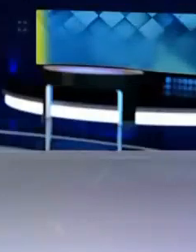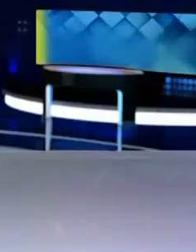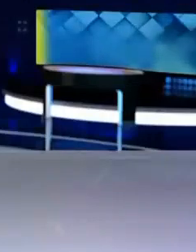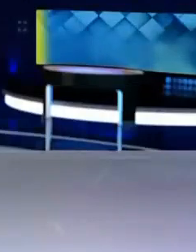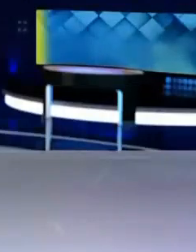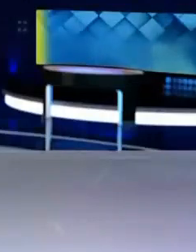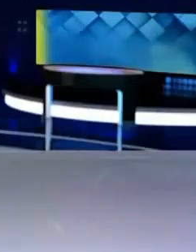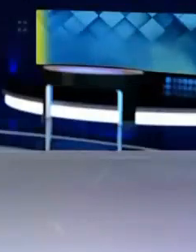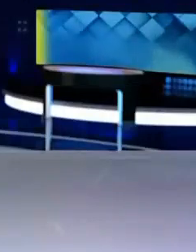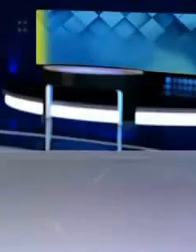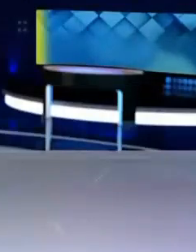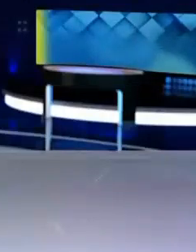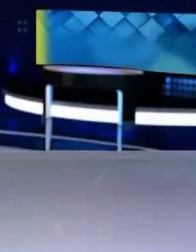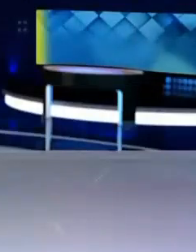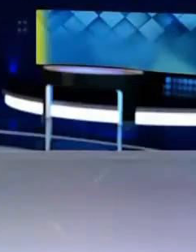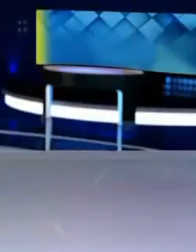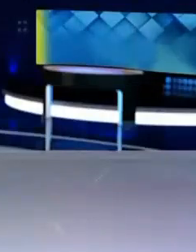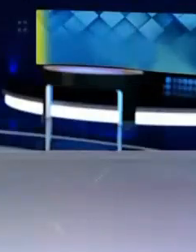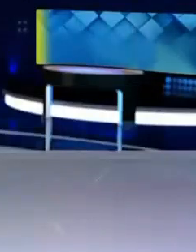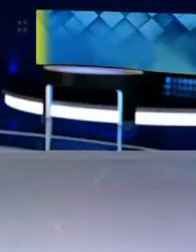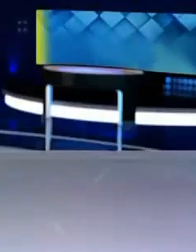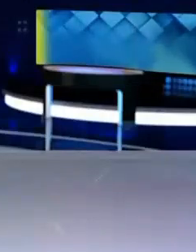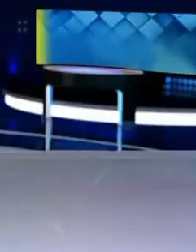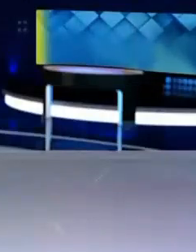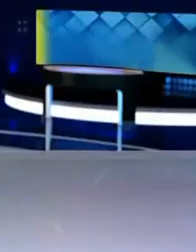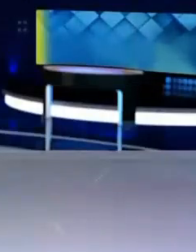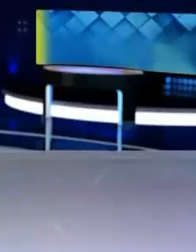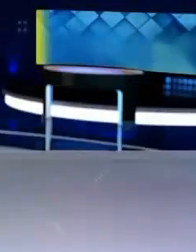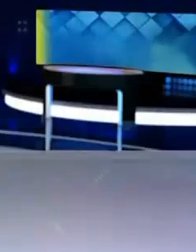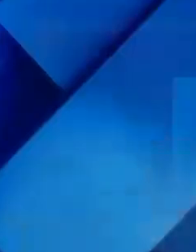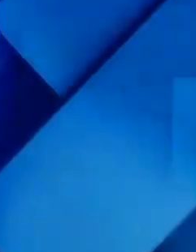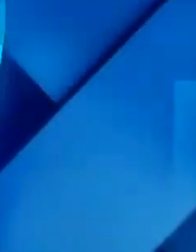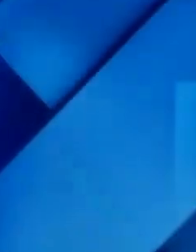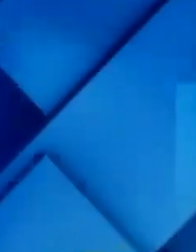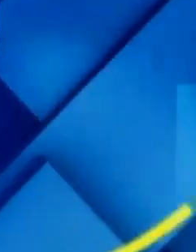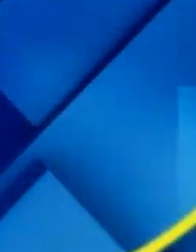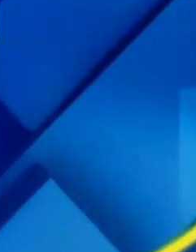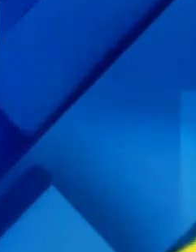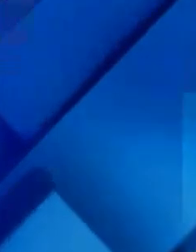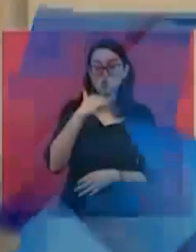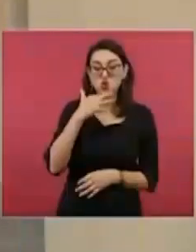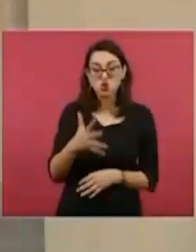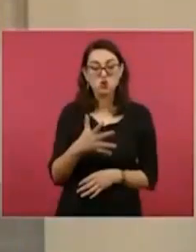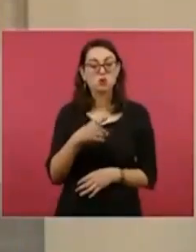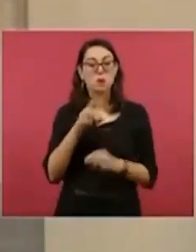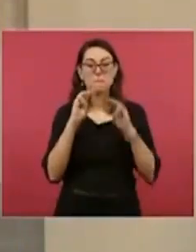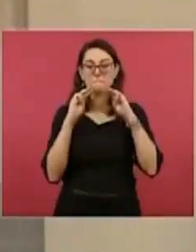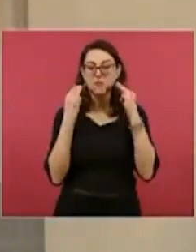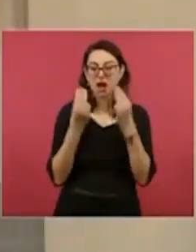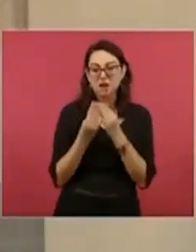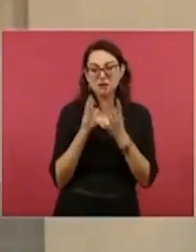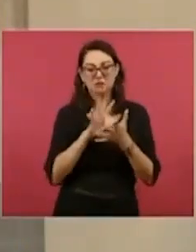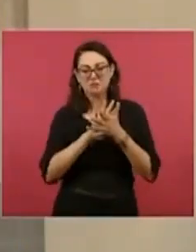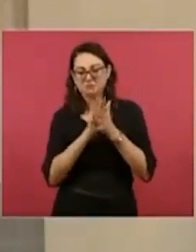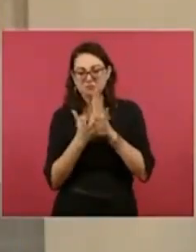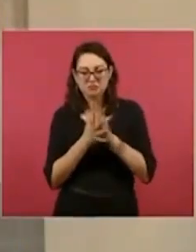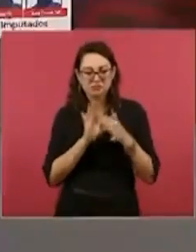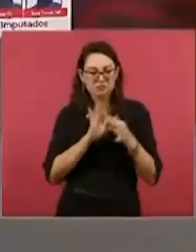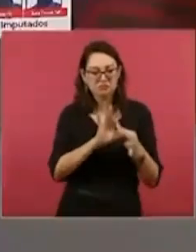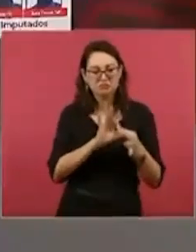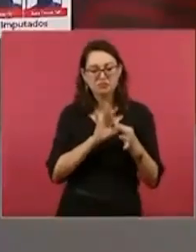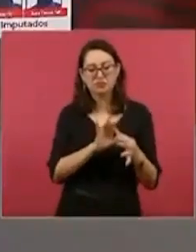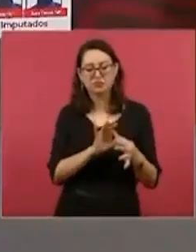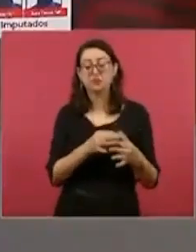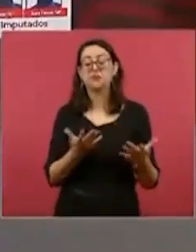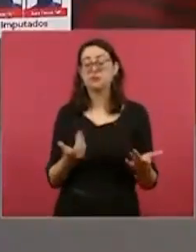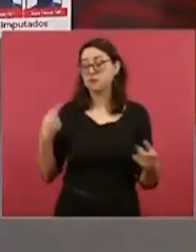Muy importante y también indignante, dos jueces poblanos fueron exhibidos ayer durante la conferencia matutina que ofrece